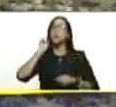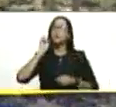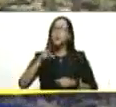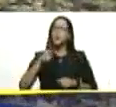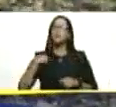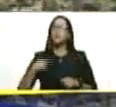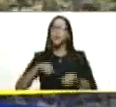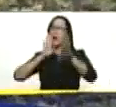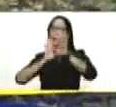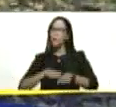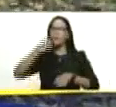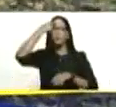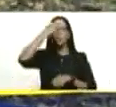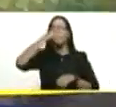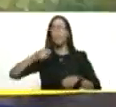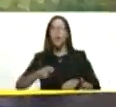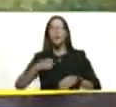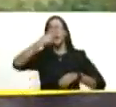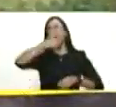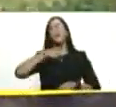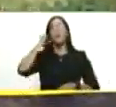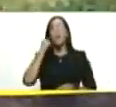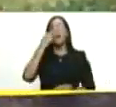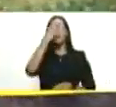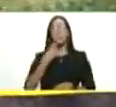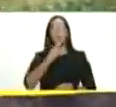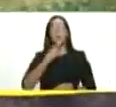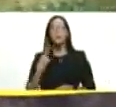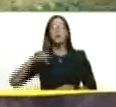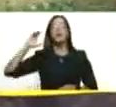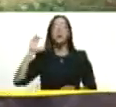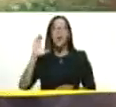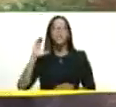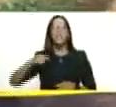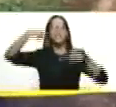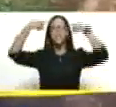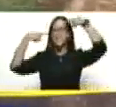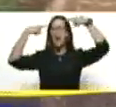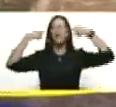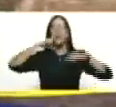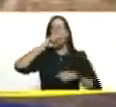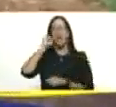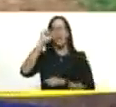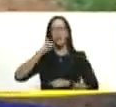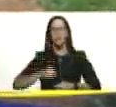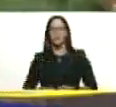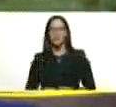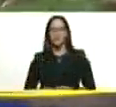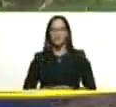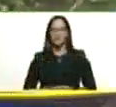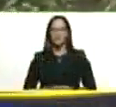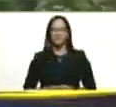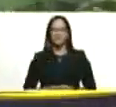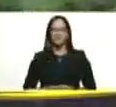este pueblo, hombres y mujeres comprometidos con la patria de Chávez y de Maduro.